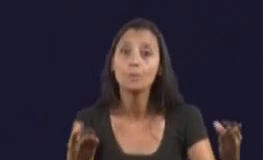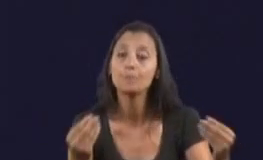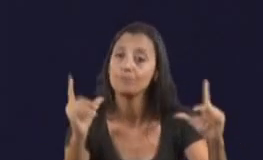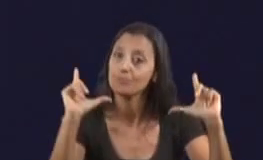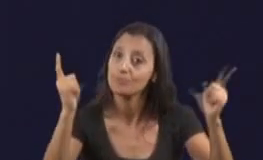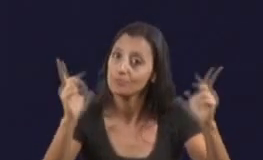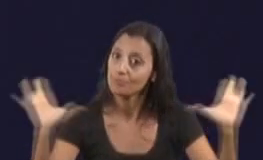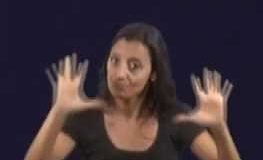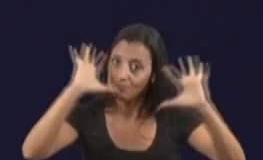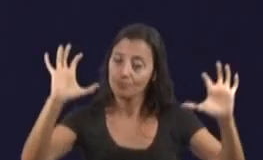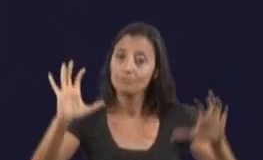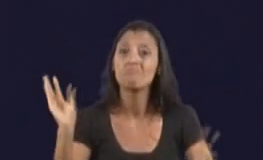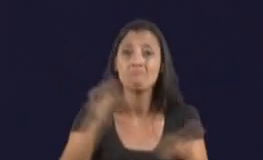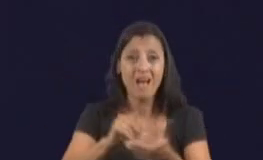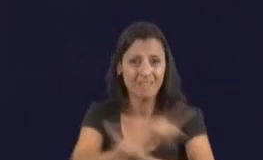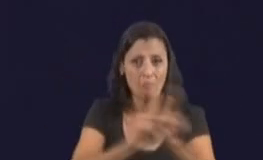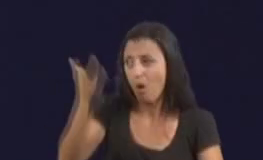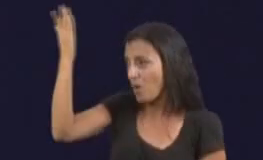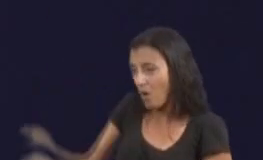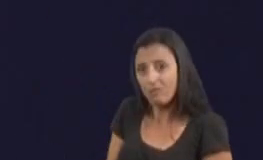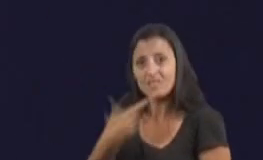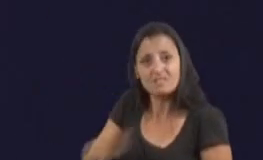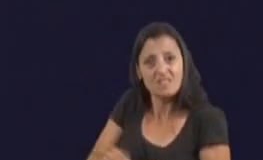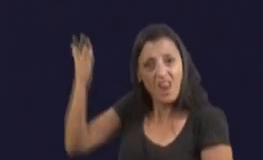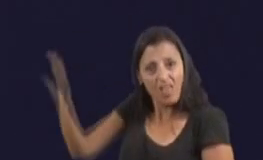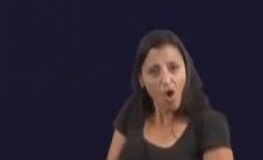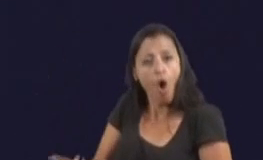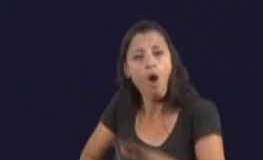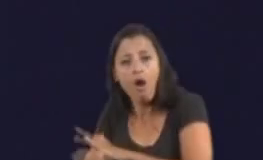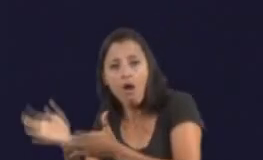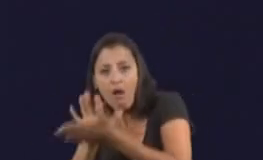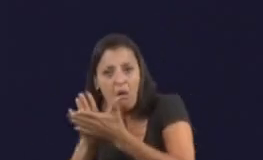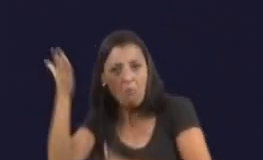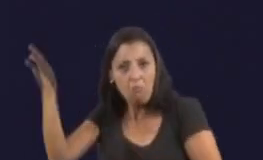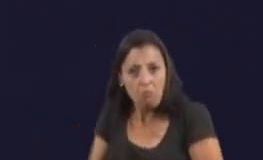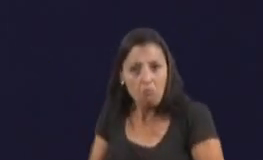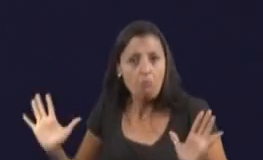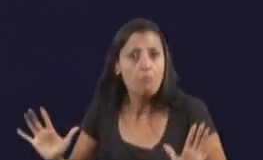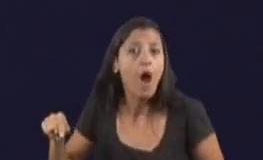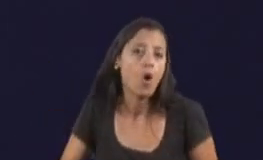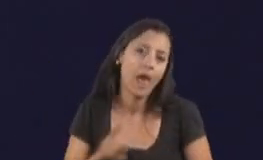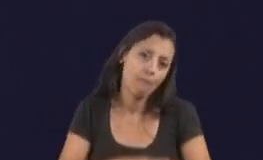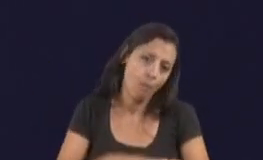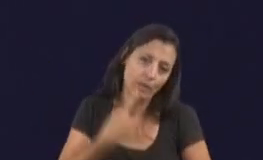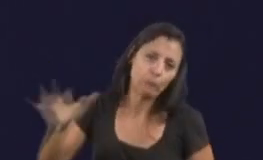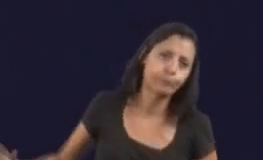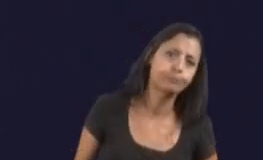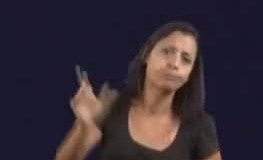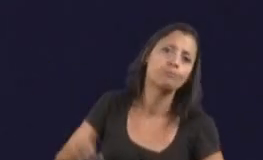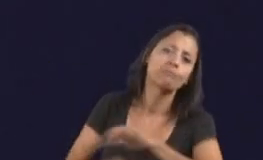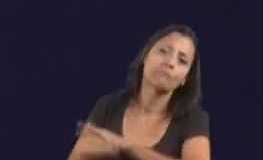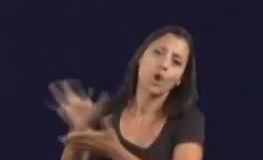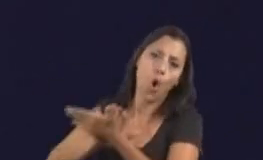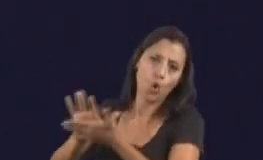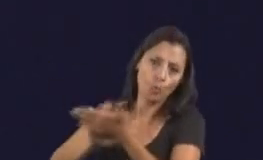vamos a tener miedo de que una persona con al menos presunción de corrupción, o que al menos